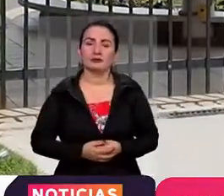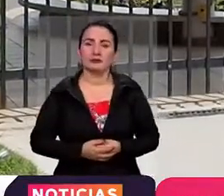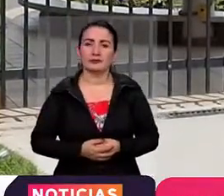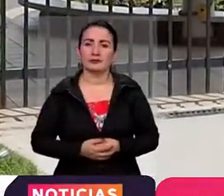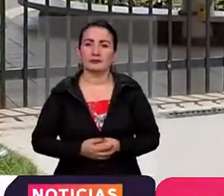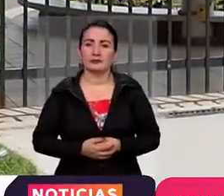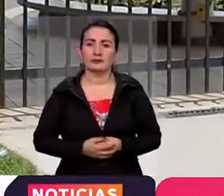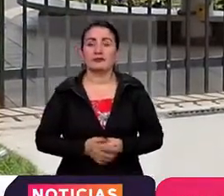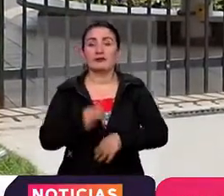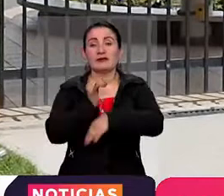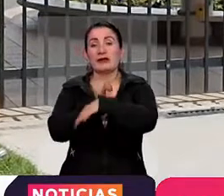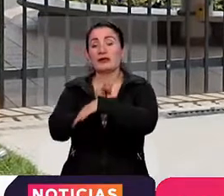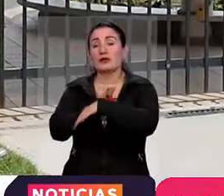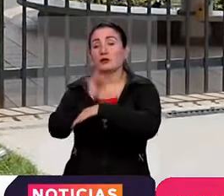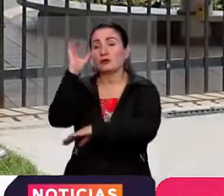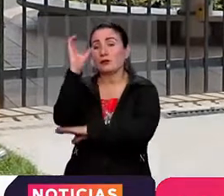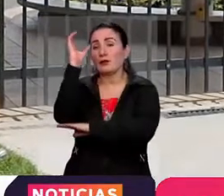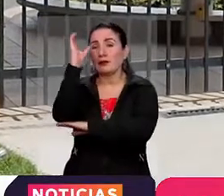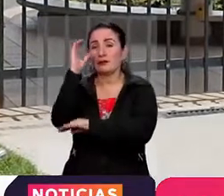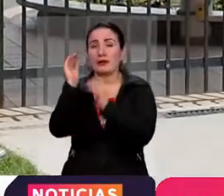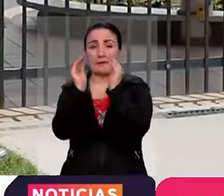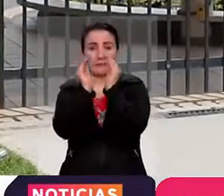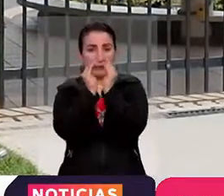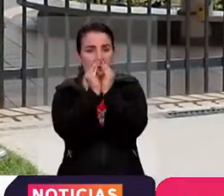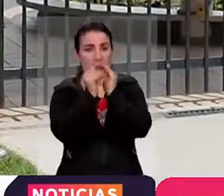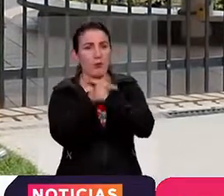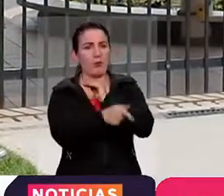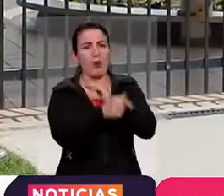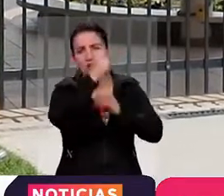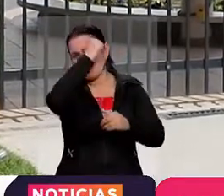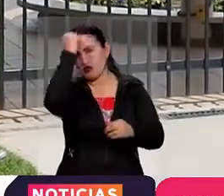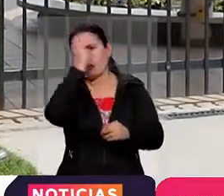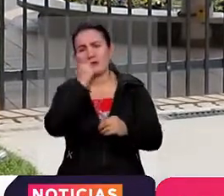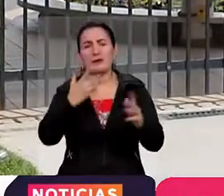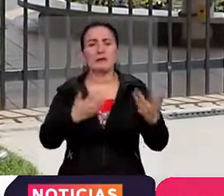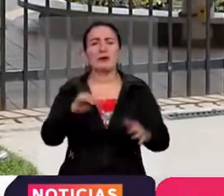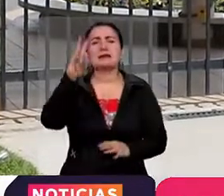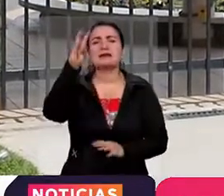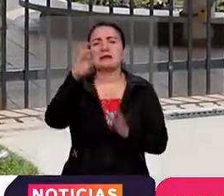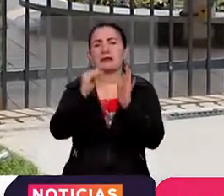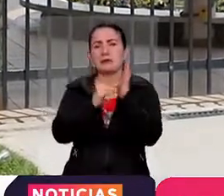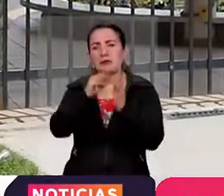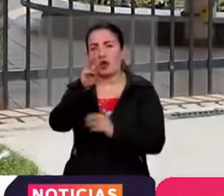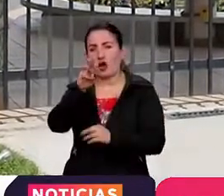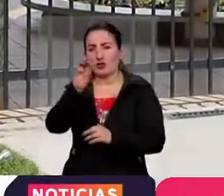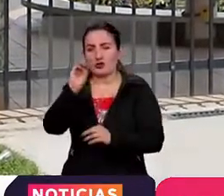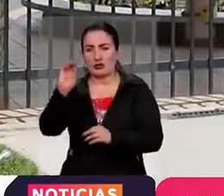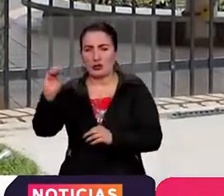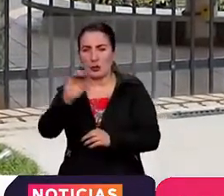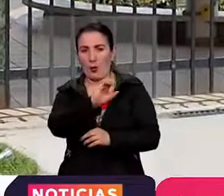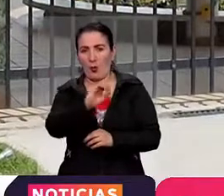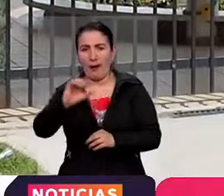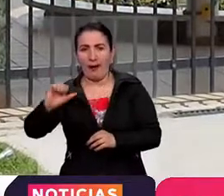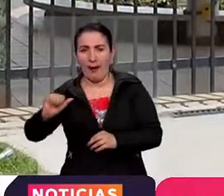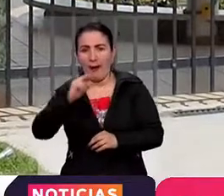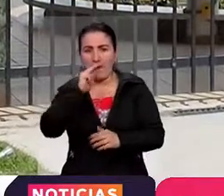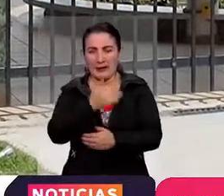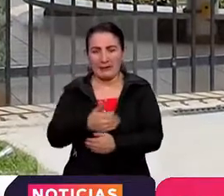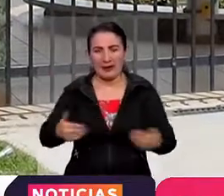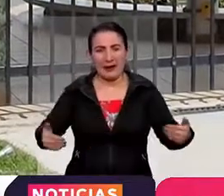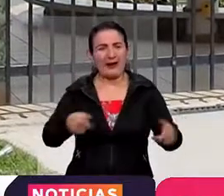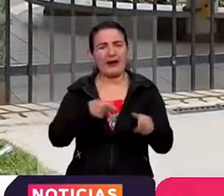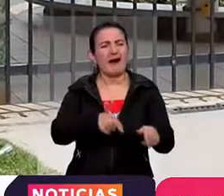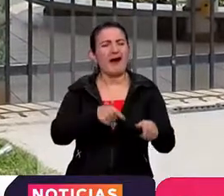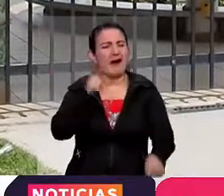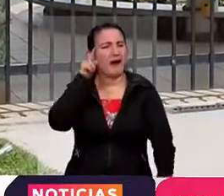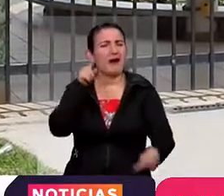Según el Instituto Colombiano de Bienestar Familiar, en Soacha hay cerca de 7.800 niñas y niños de primera infancia